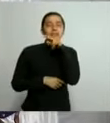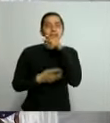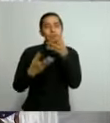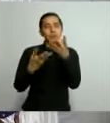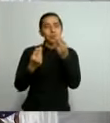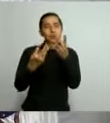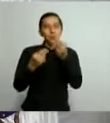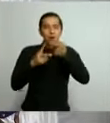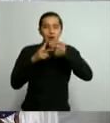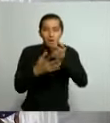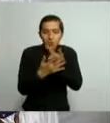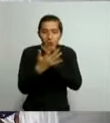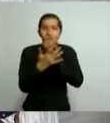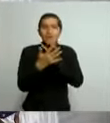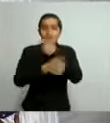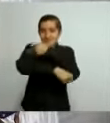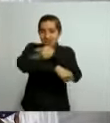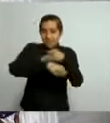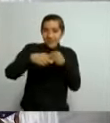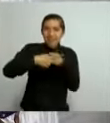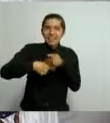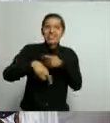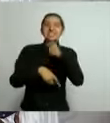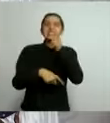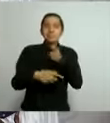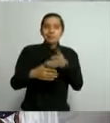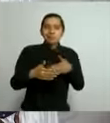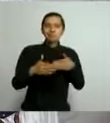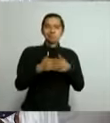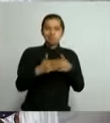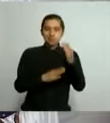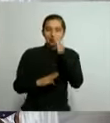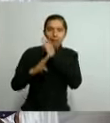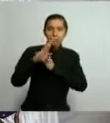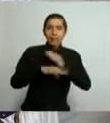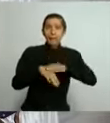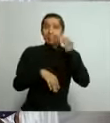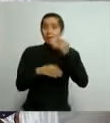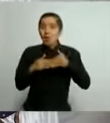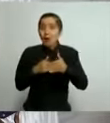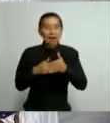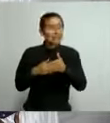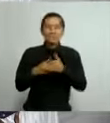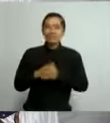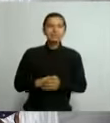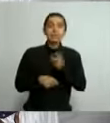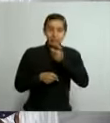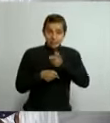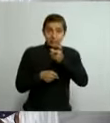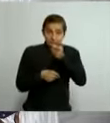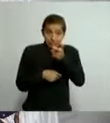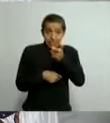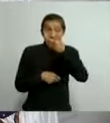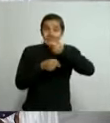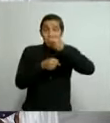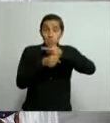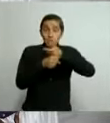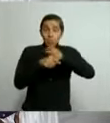economía de las familias se detenga por más tiempo. En este segundo paso que arranca,